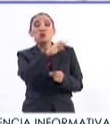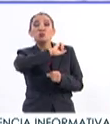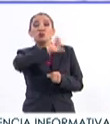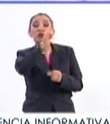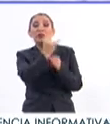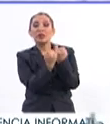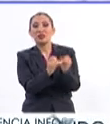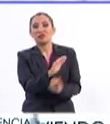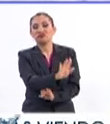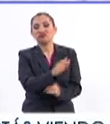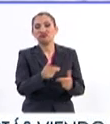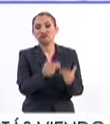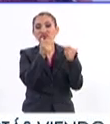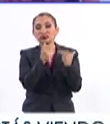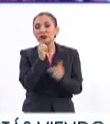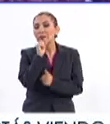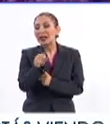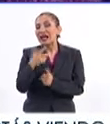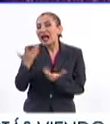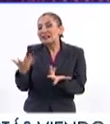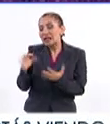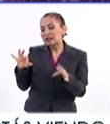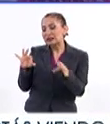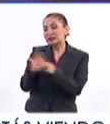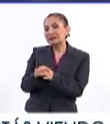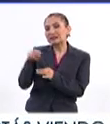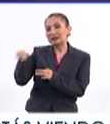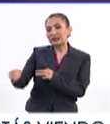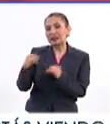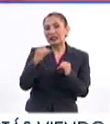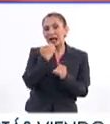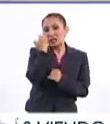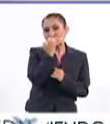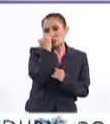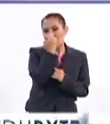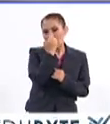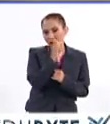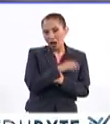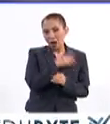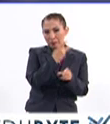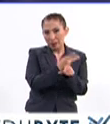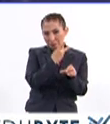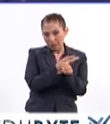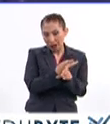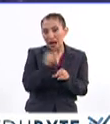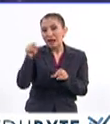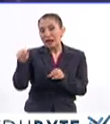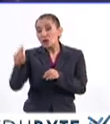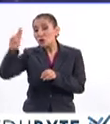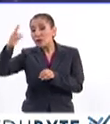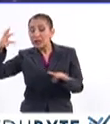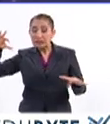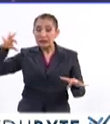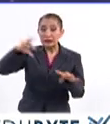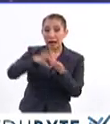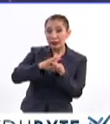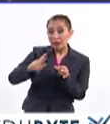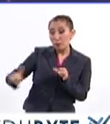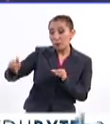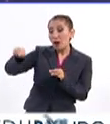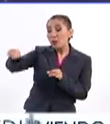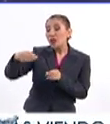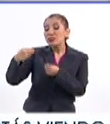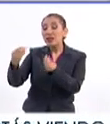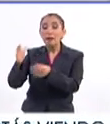profesionales independientes. Propone también crear un vínculo entre las instituciones de educación media superior y las universidades rurales